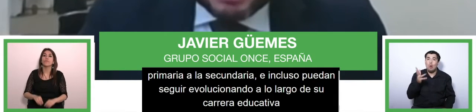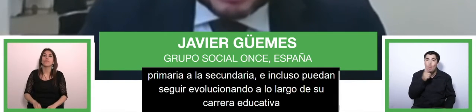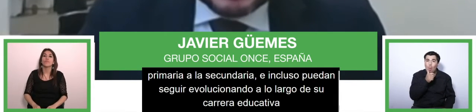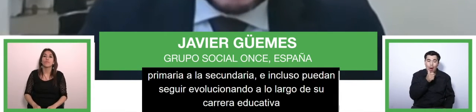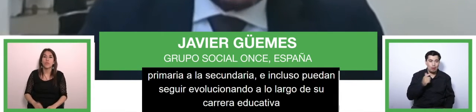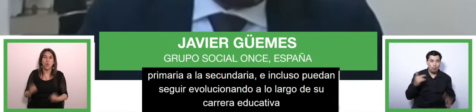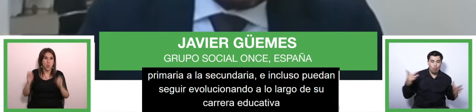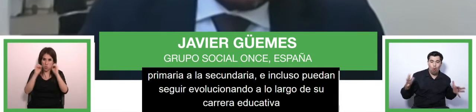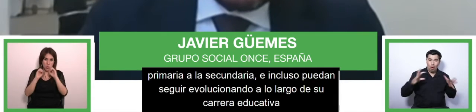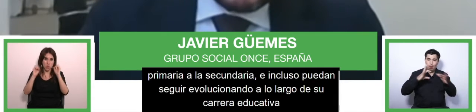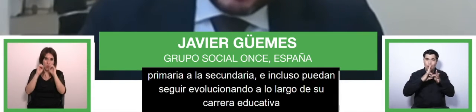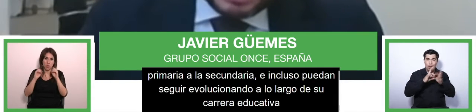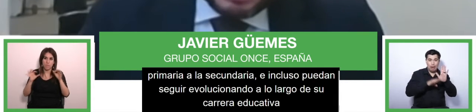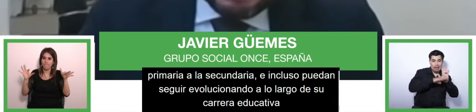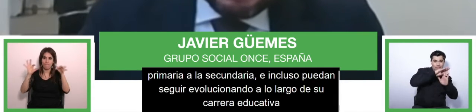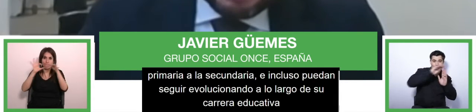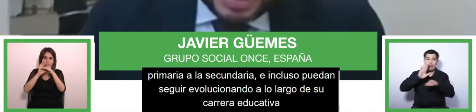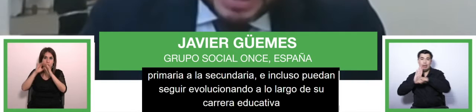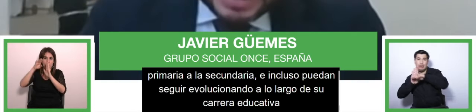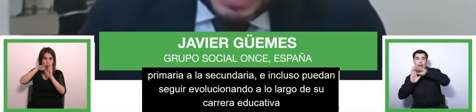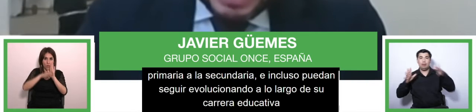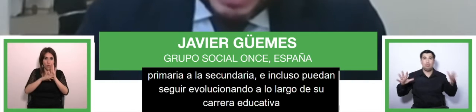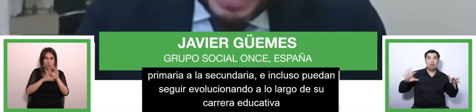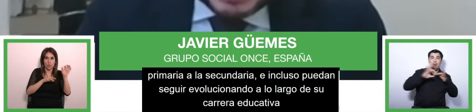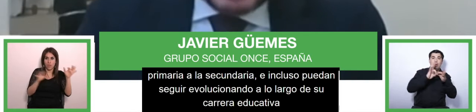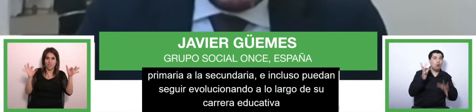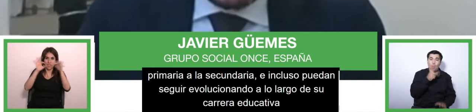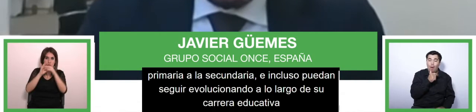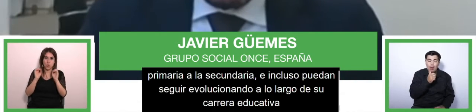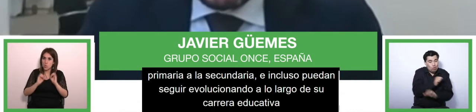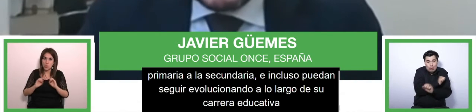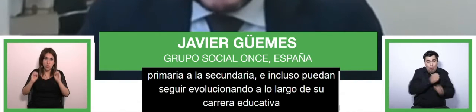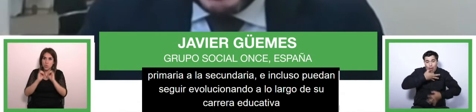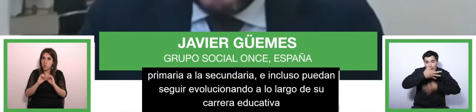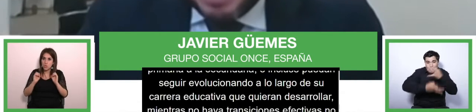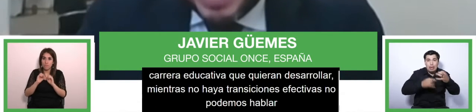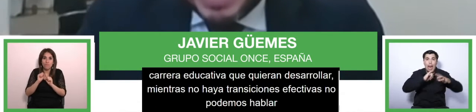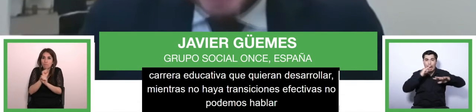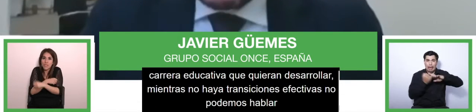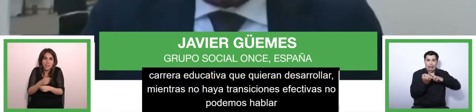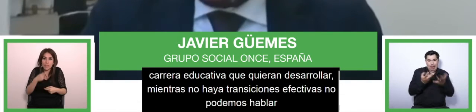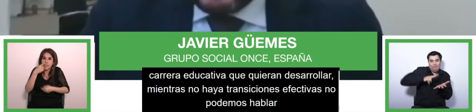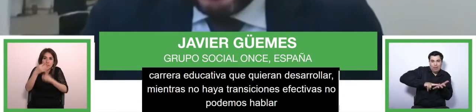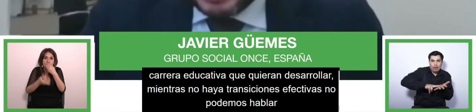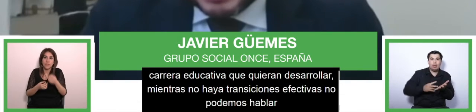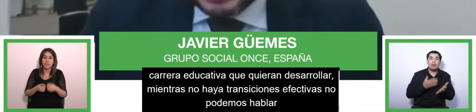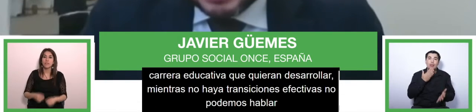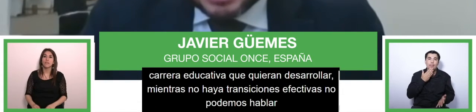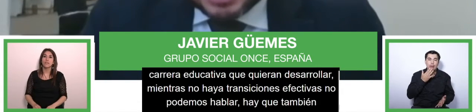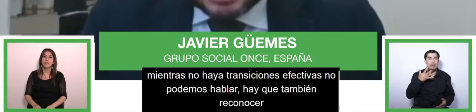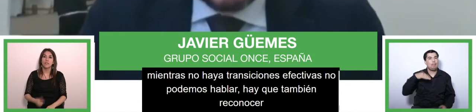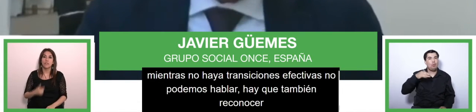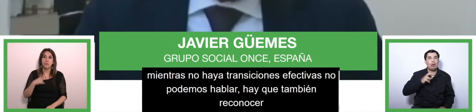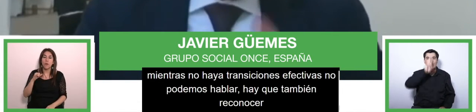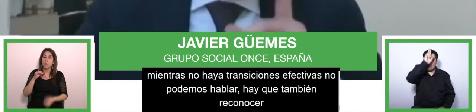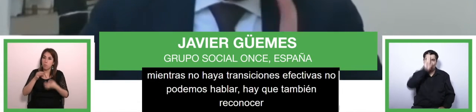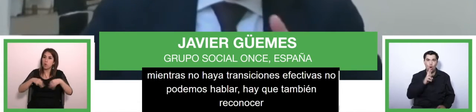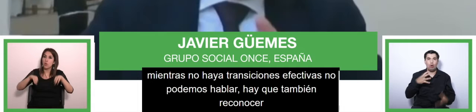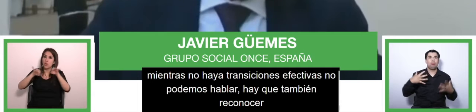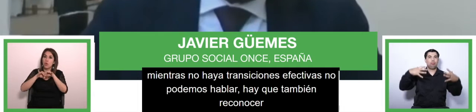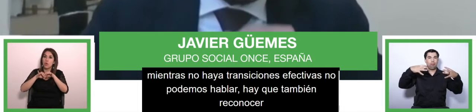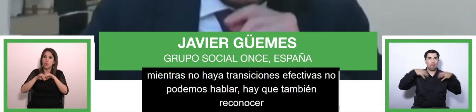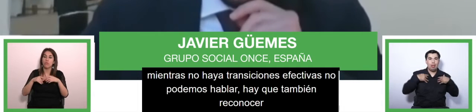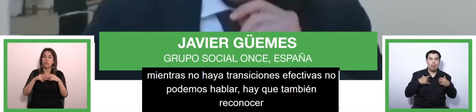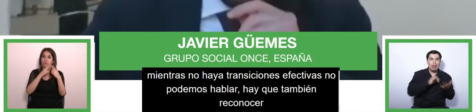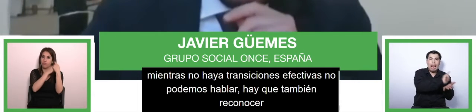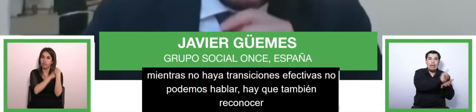no podremos hablar de una educación inclusiva. Hay que también reconocer el papel de las asociaciones, no solamente de las